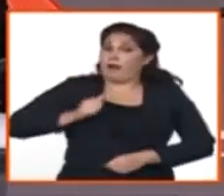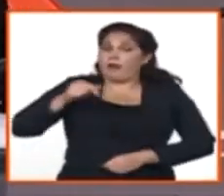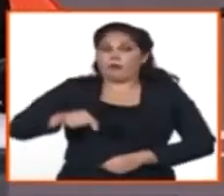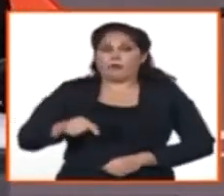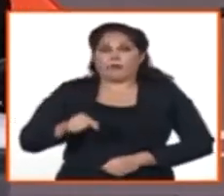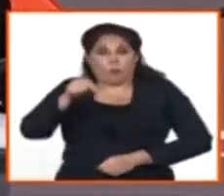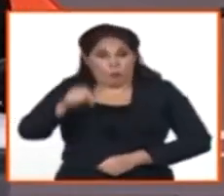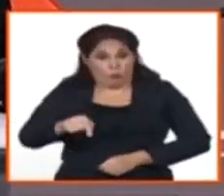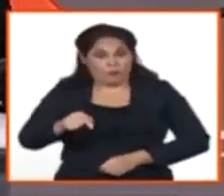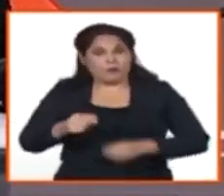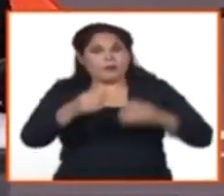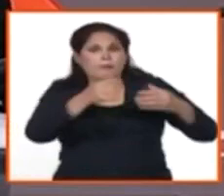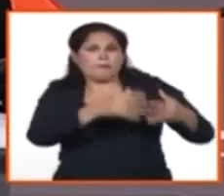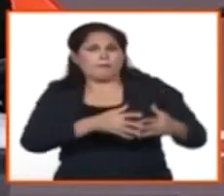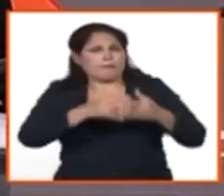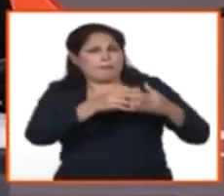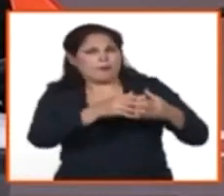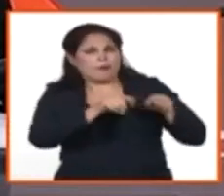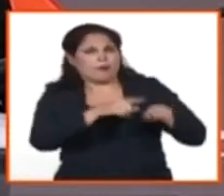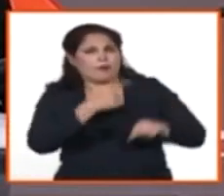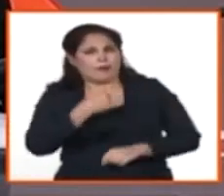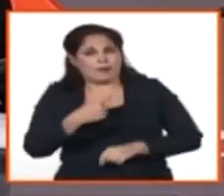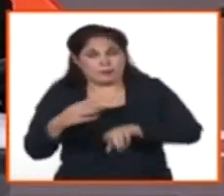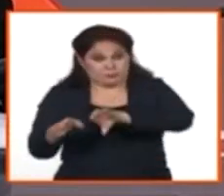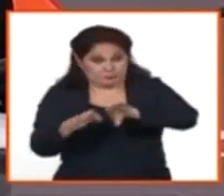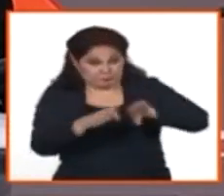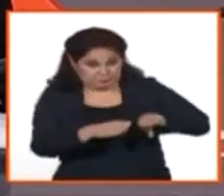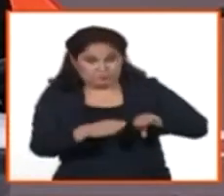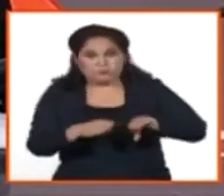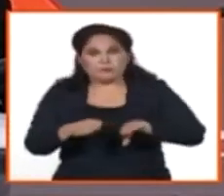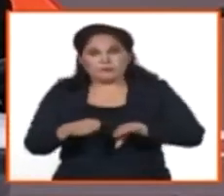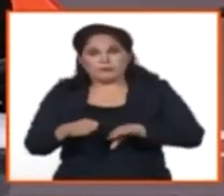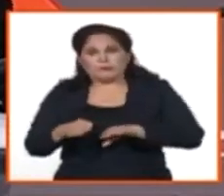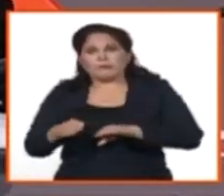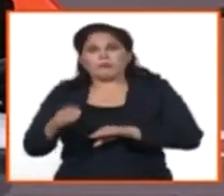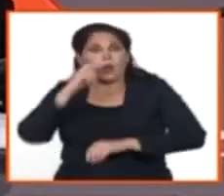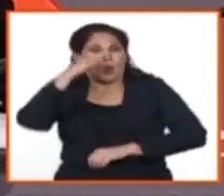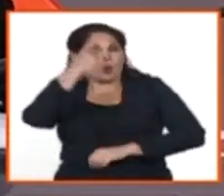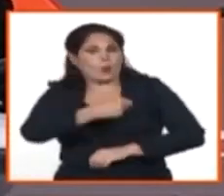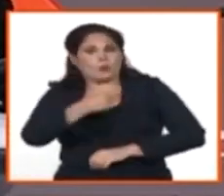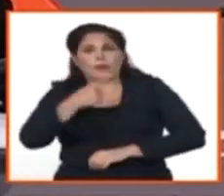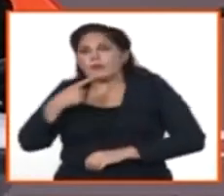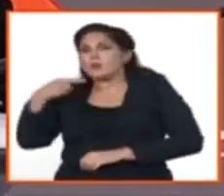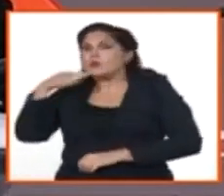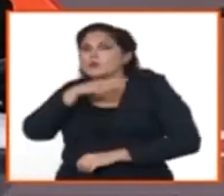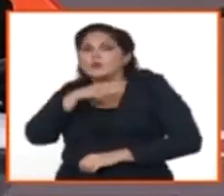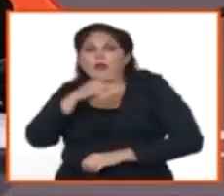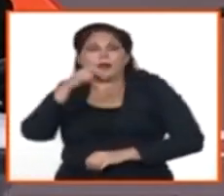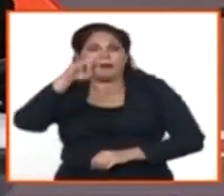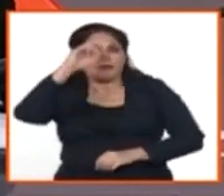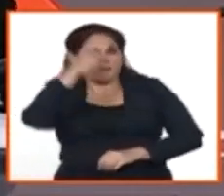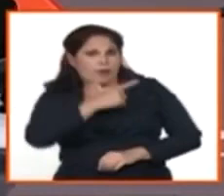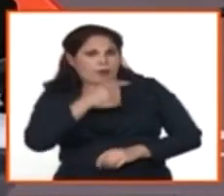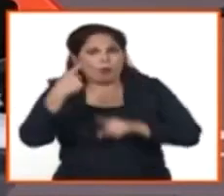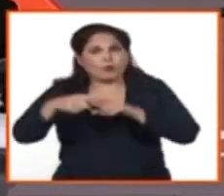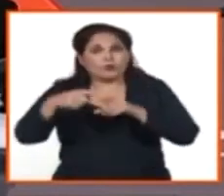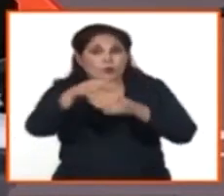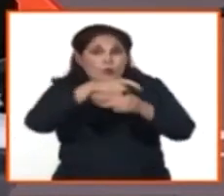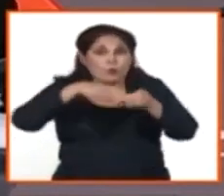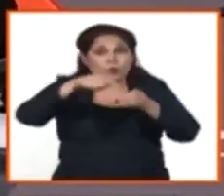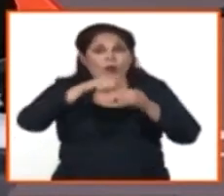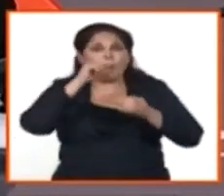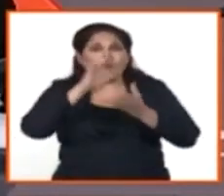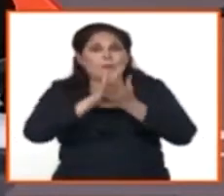presidente ucraniano Vladimir Zelensky declaró estar dispuesto a discutir con Rusia sobre el reconocimiento de Crimea y de las repúblicas del Donbass después de